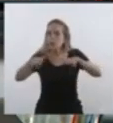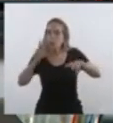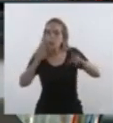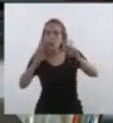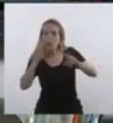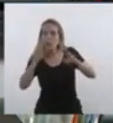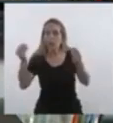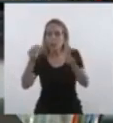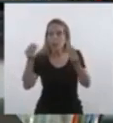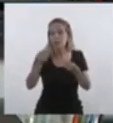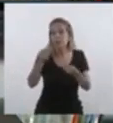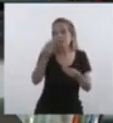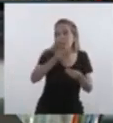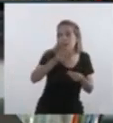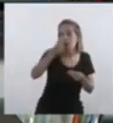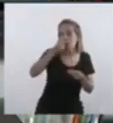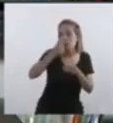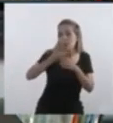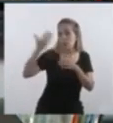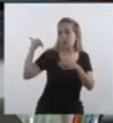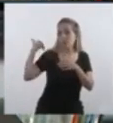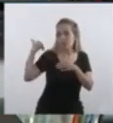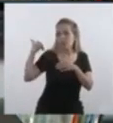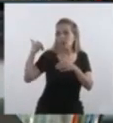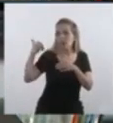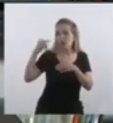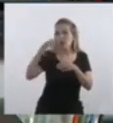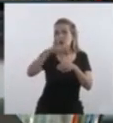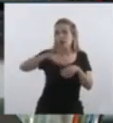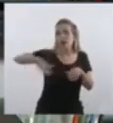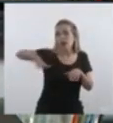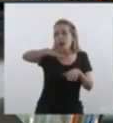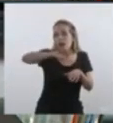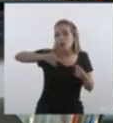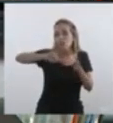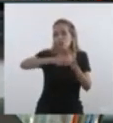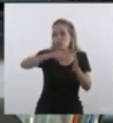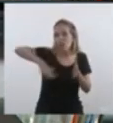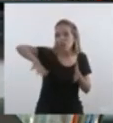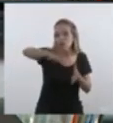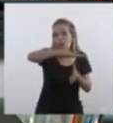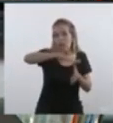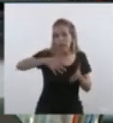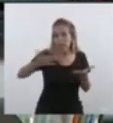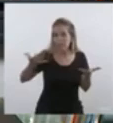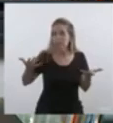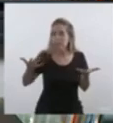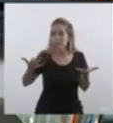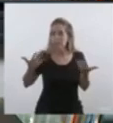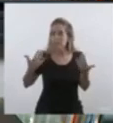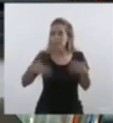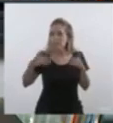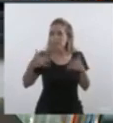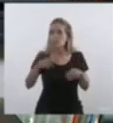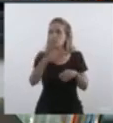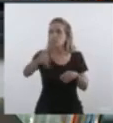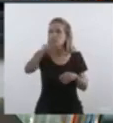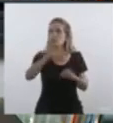lo largo de este fin de semana en el área metropolitana de Buenos Aires. ¿Saben